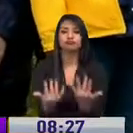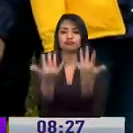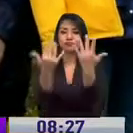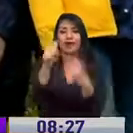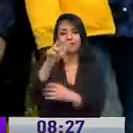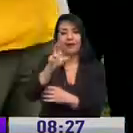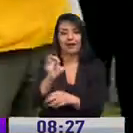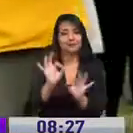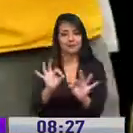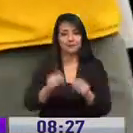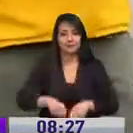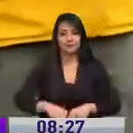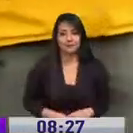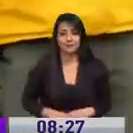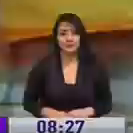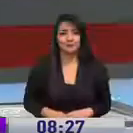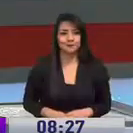las puertas están abiertas.